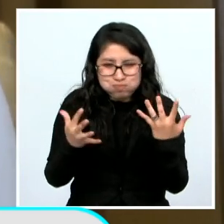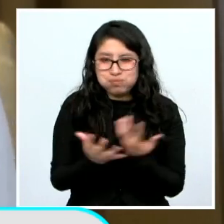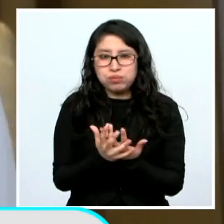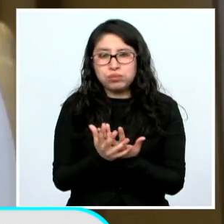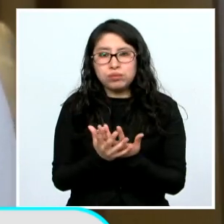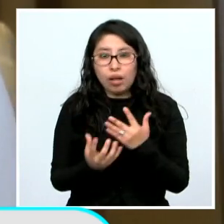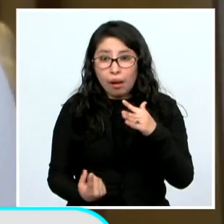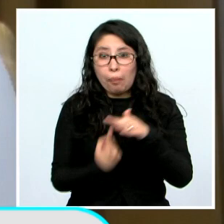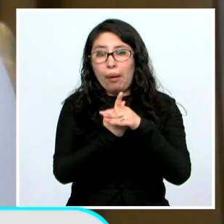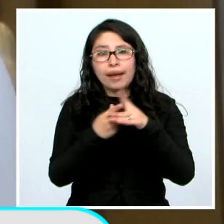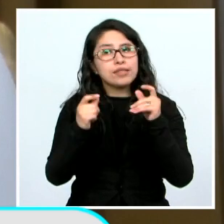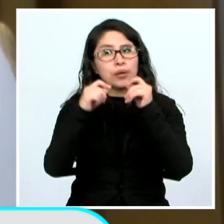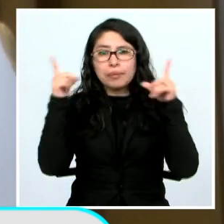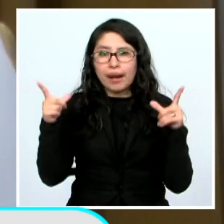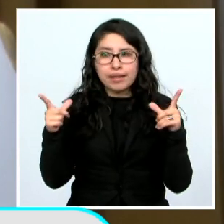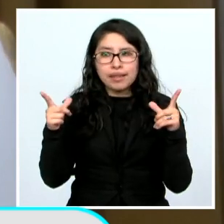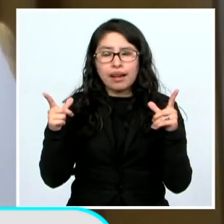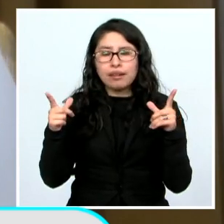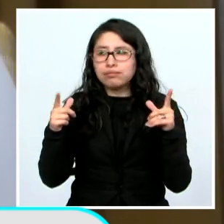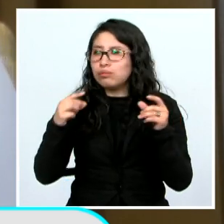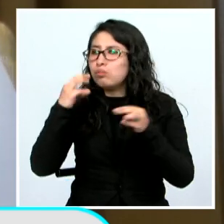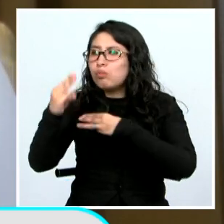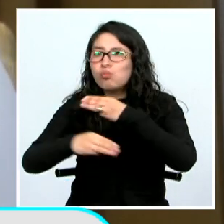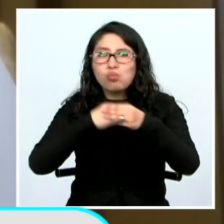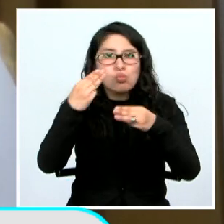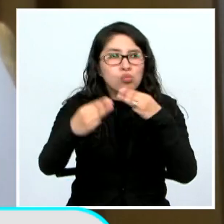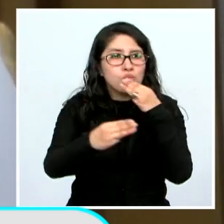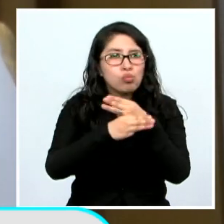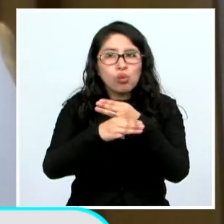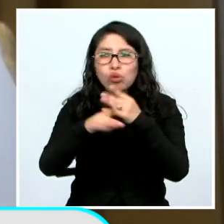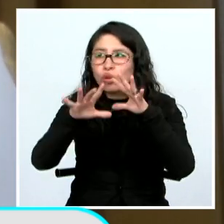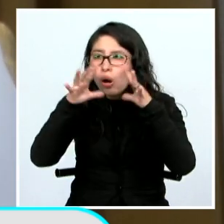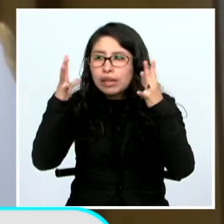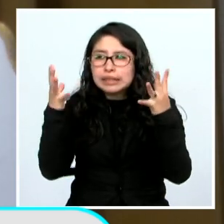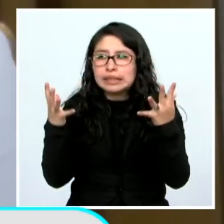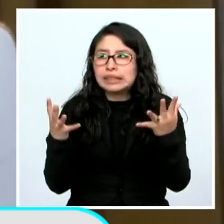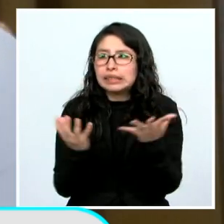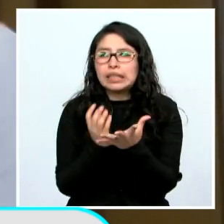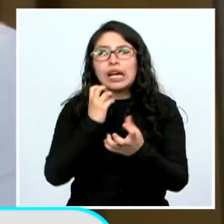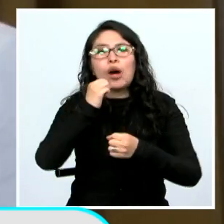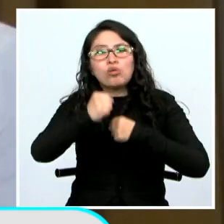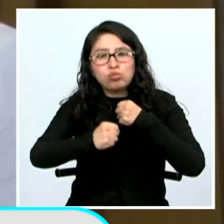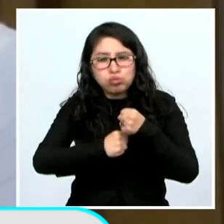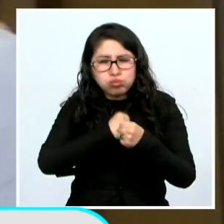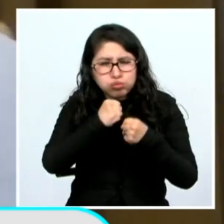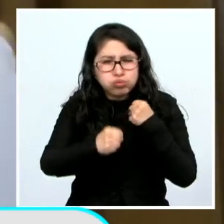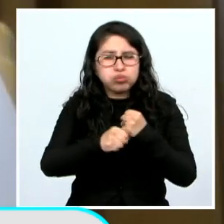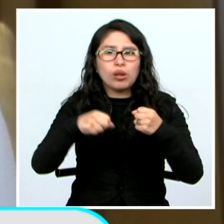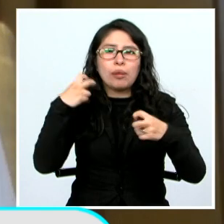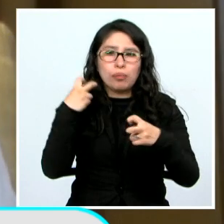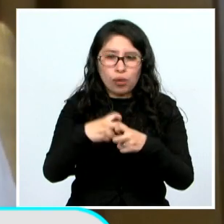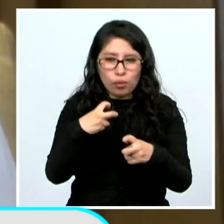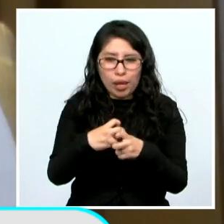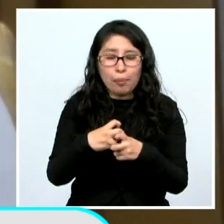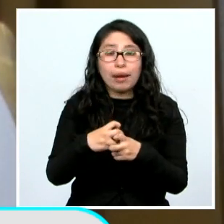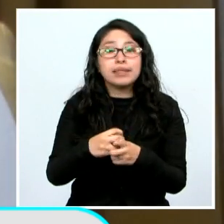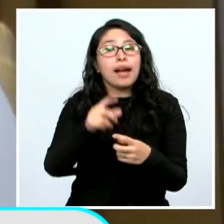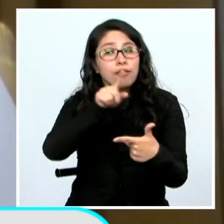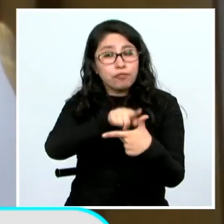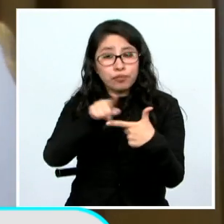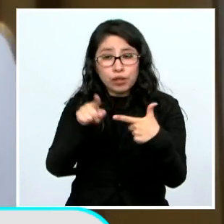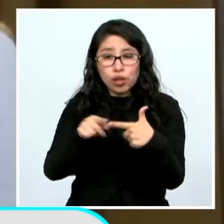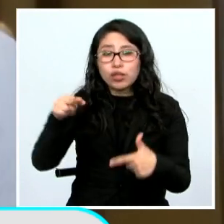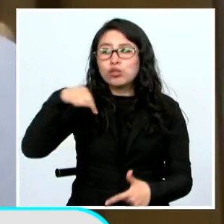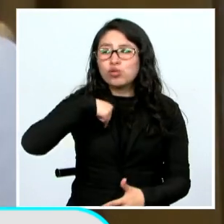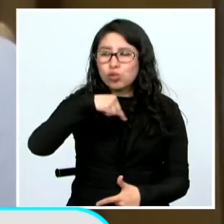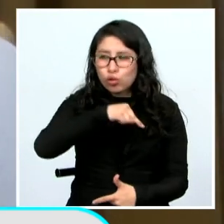Sí, claro. Pero eso nos ha obligado a redireccionar nuestros recursos económicos. Hemos hecho